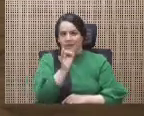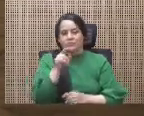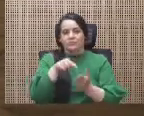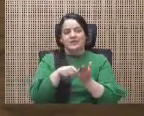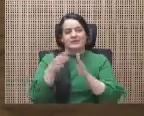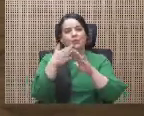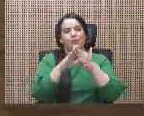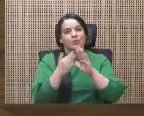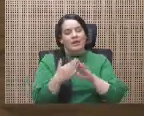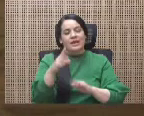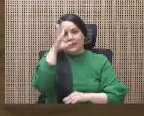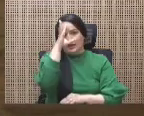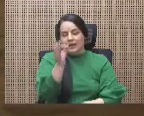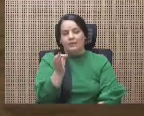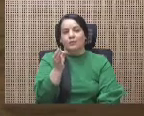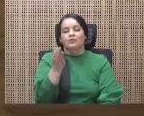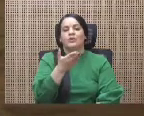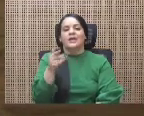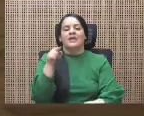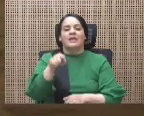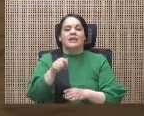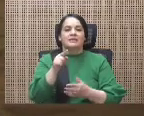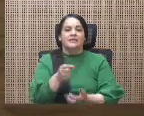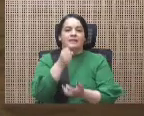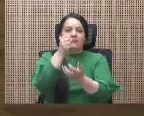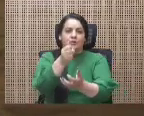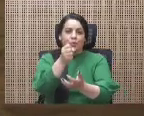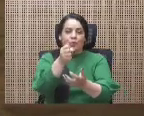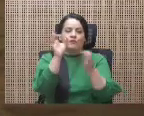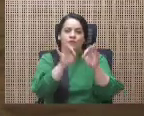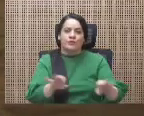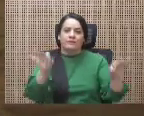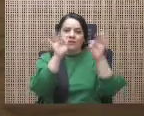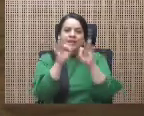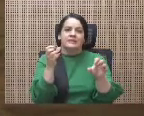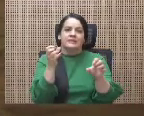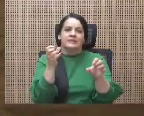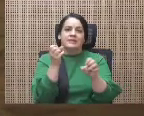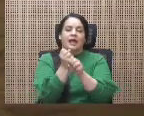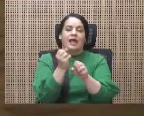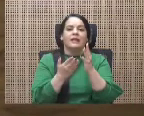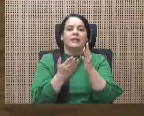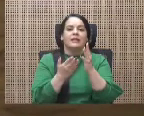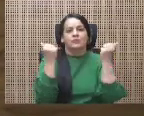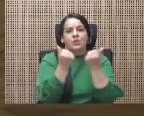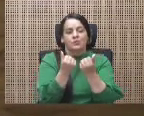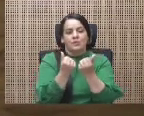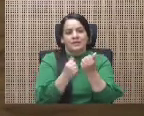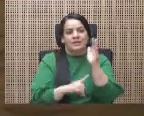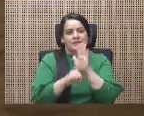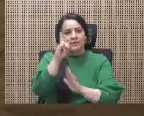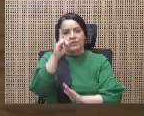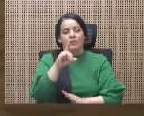porque creemos en esa inversión fundamental que se realiza a través de las asociaciones de desarrollo. Termino diciendo,